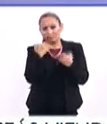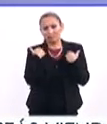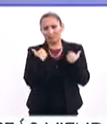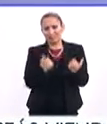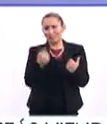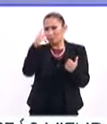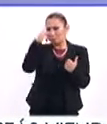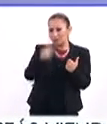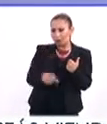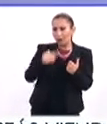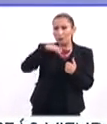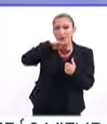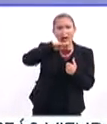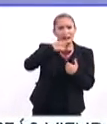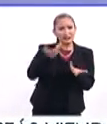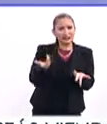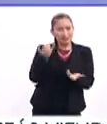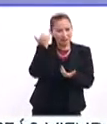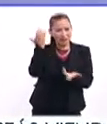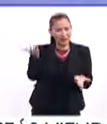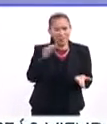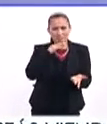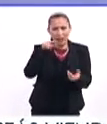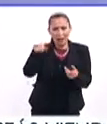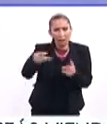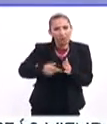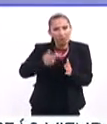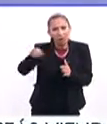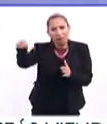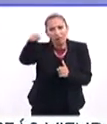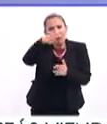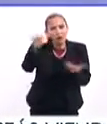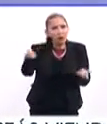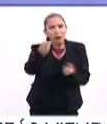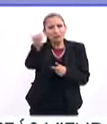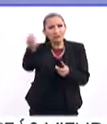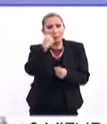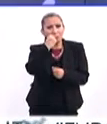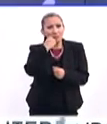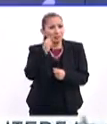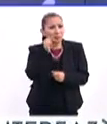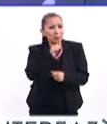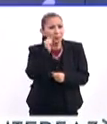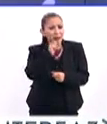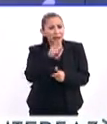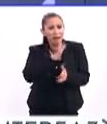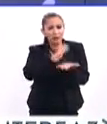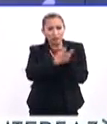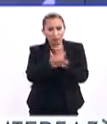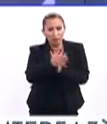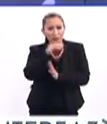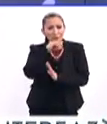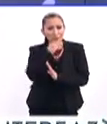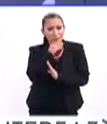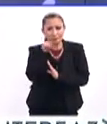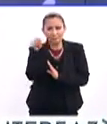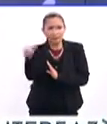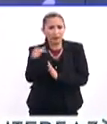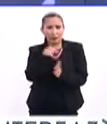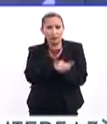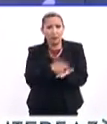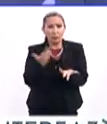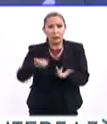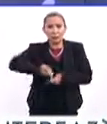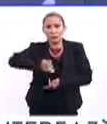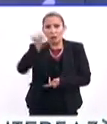entender a México sin el maíz, por ejemplo, que es una constante de cualquier manera, y encuentras tortillas de maíz en los lugares